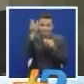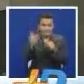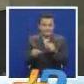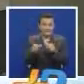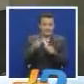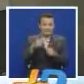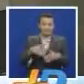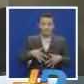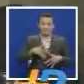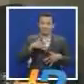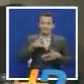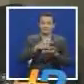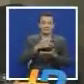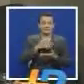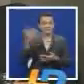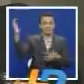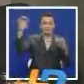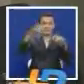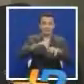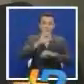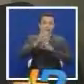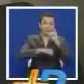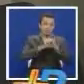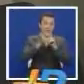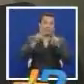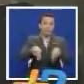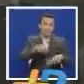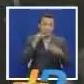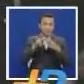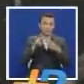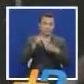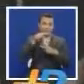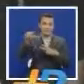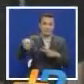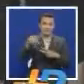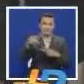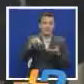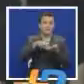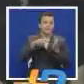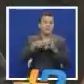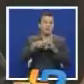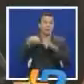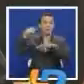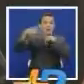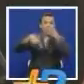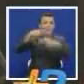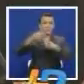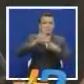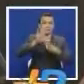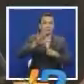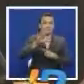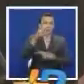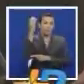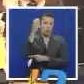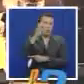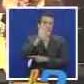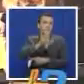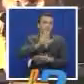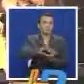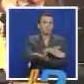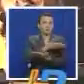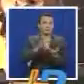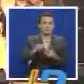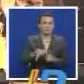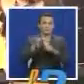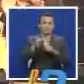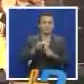de artistas nacionales, de talla inclusive internacional, que son la herencia viva de la música de la patria colombiana. La versión